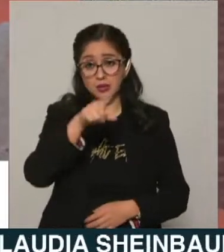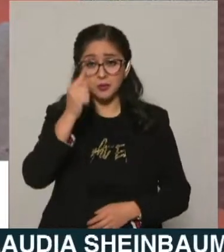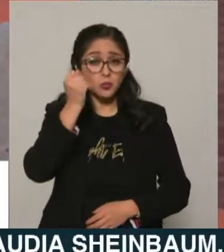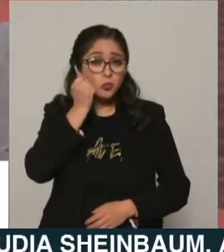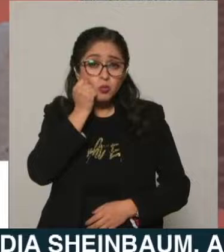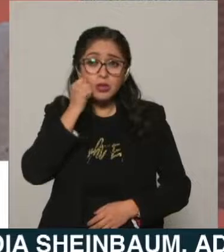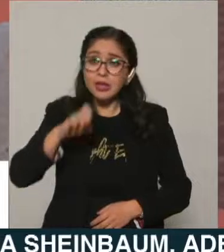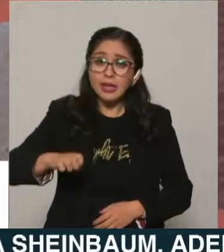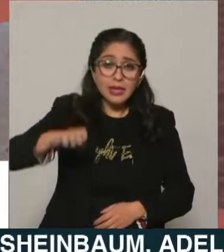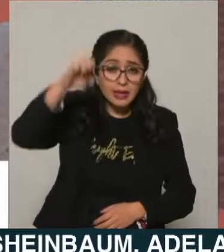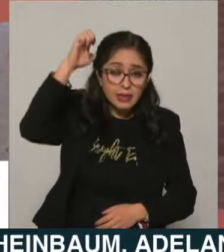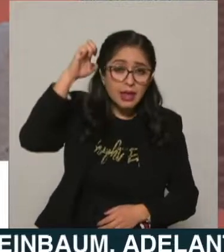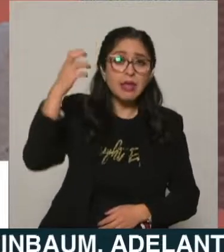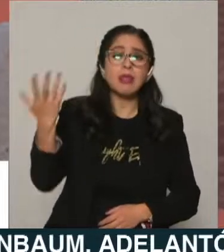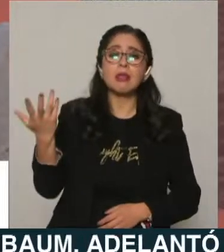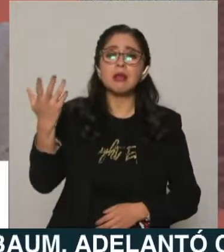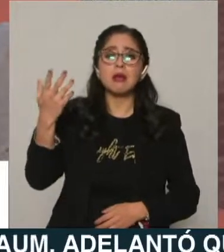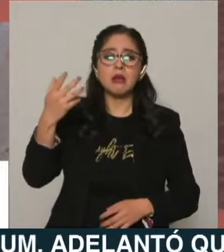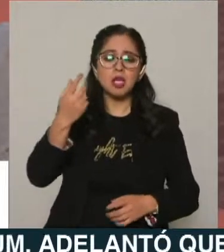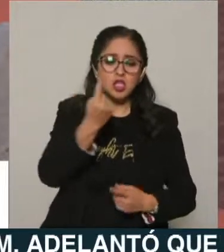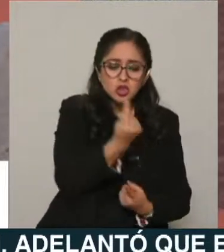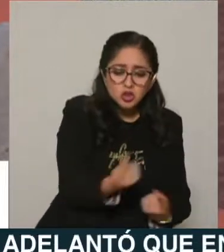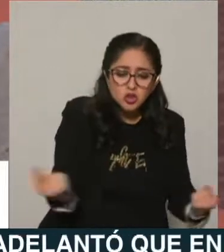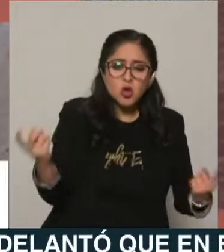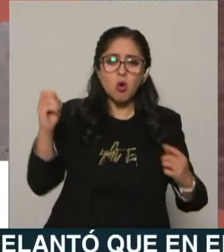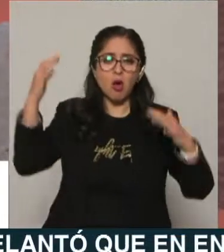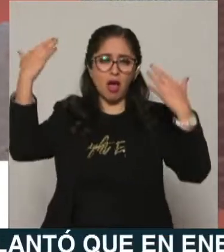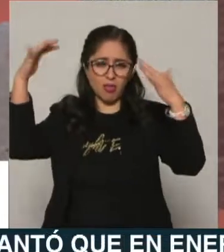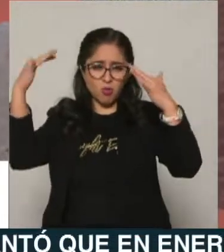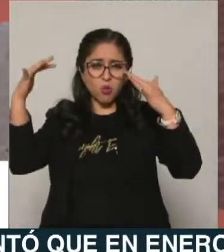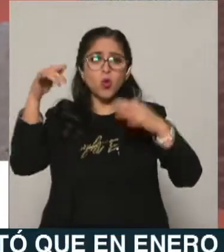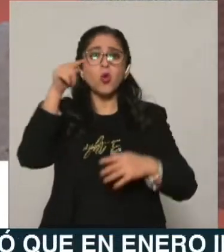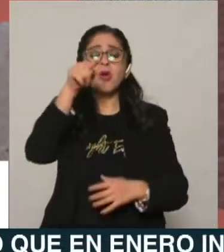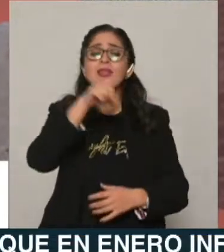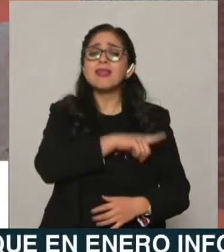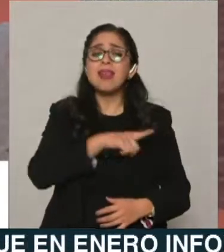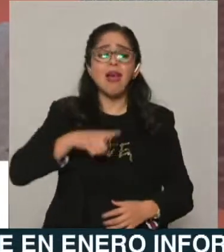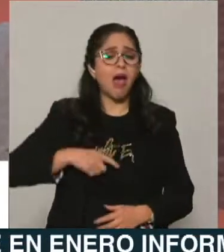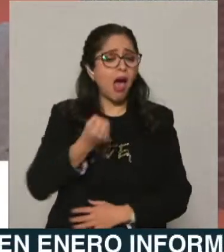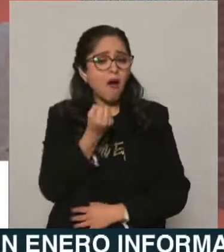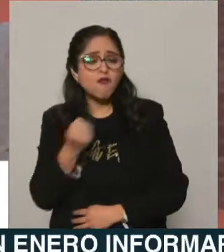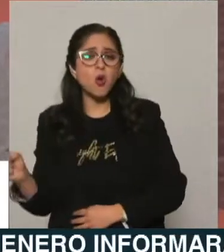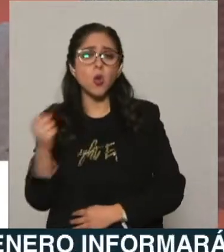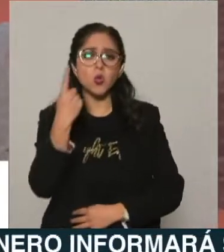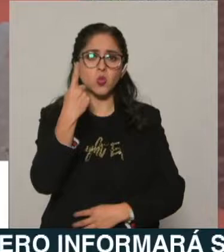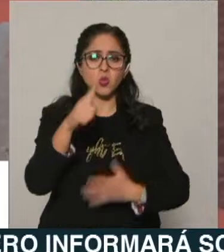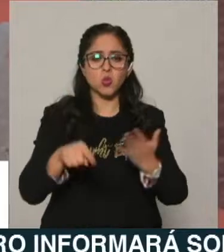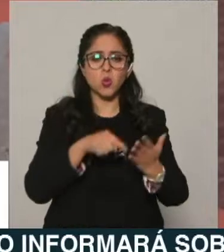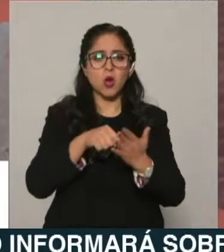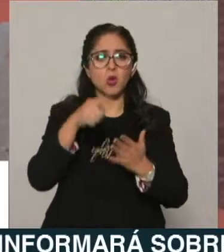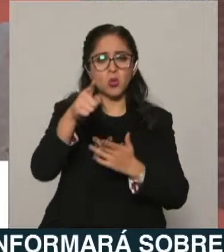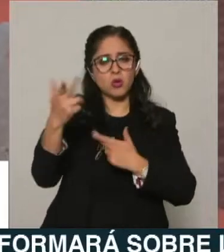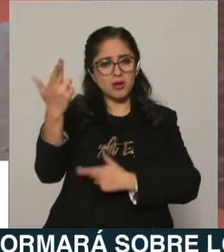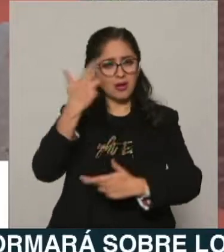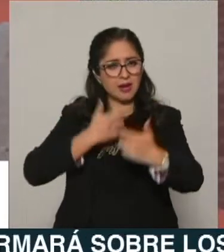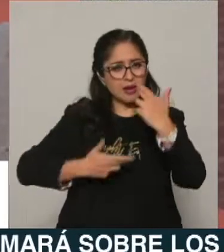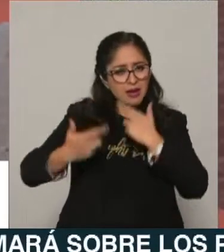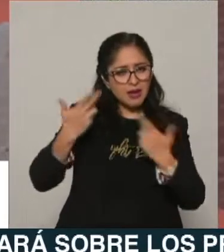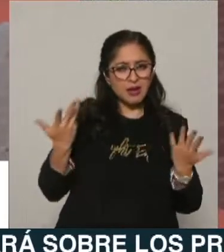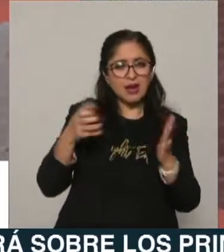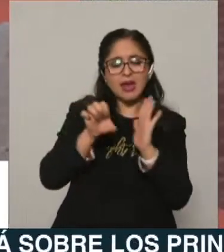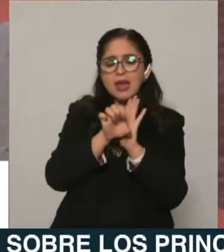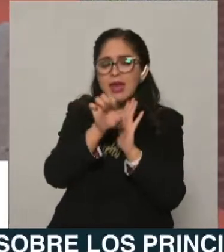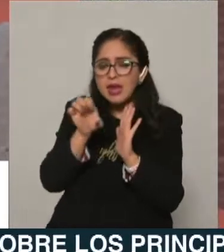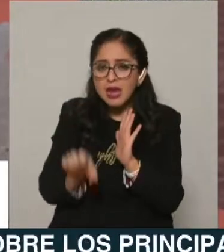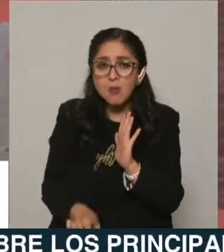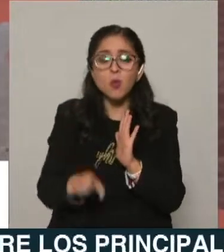regresar. Digo, parece como algo ridículo o como muy simple, pero el hecho de tener un lugar, un espacio, una persona,